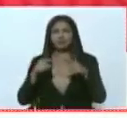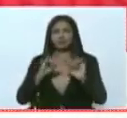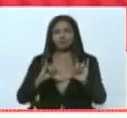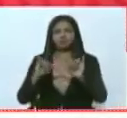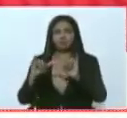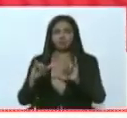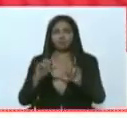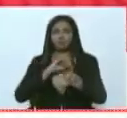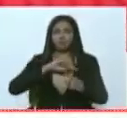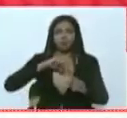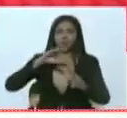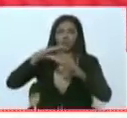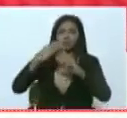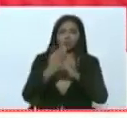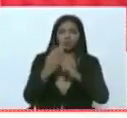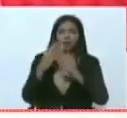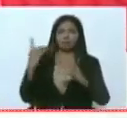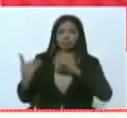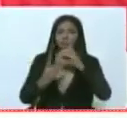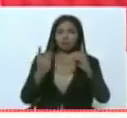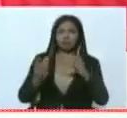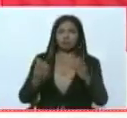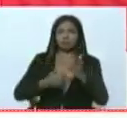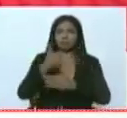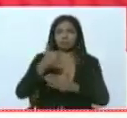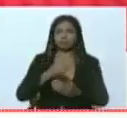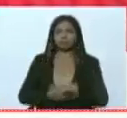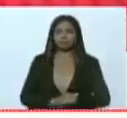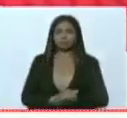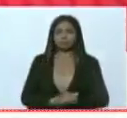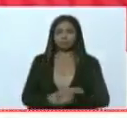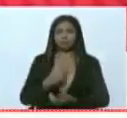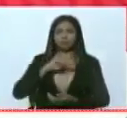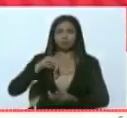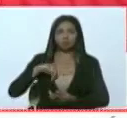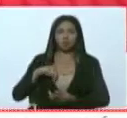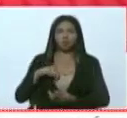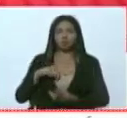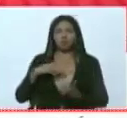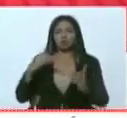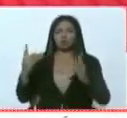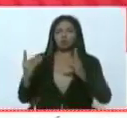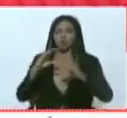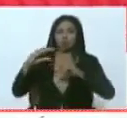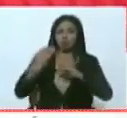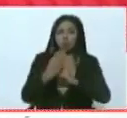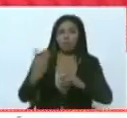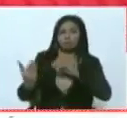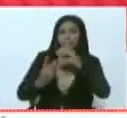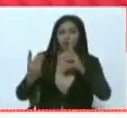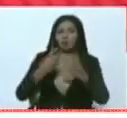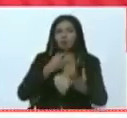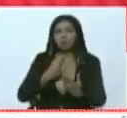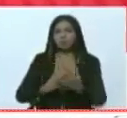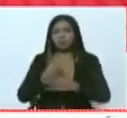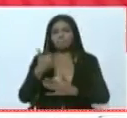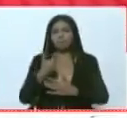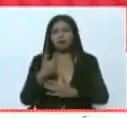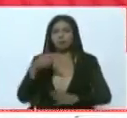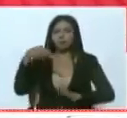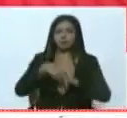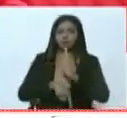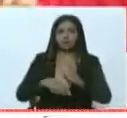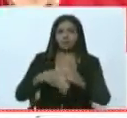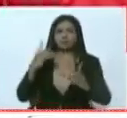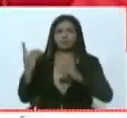Esa es nuestra cultura democrática. Nosotros tenemos una cultura profundamente dialogante, profundamente